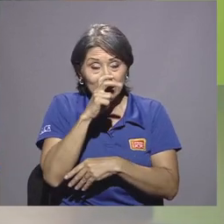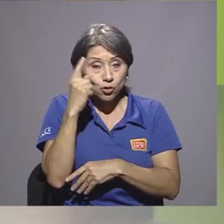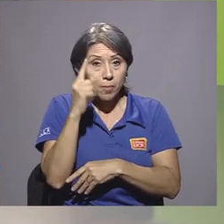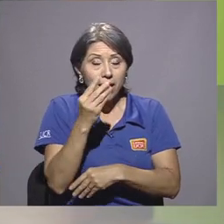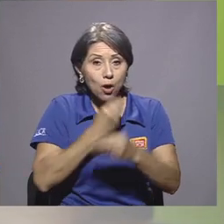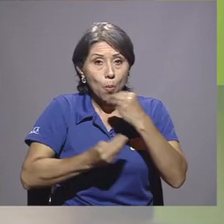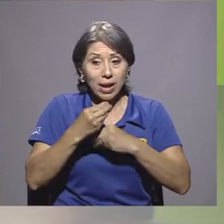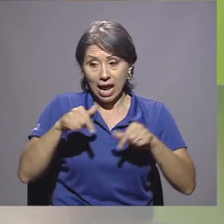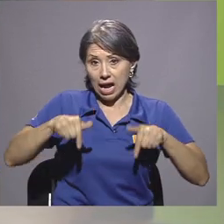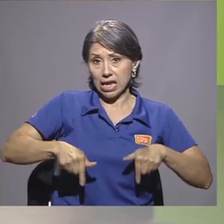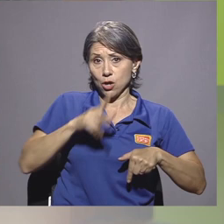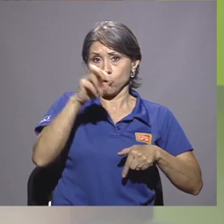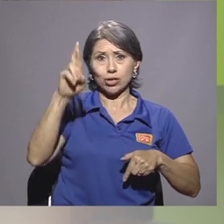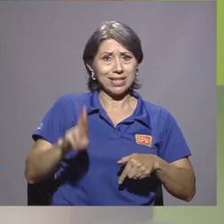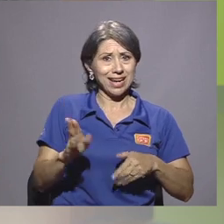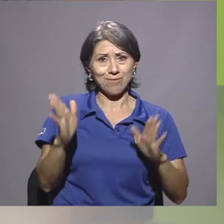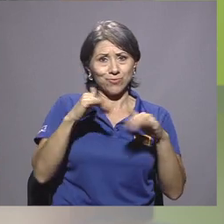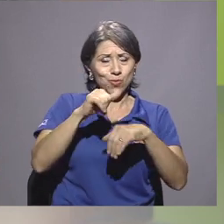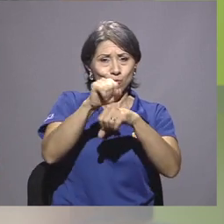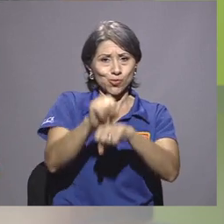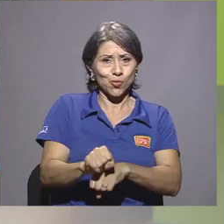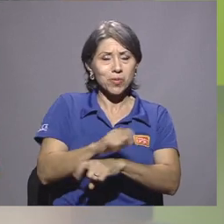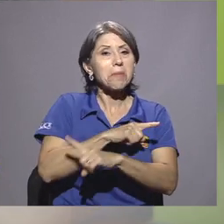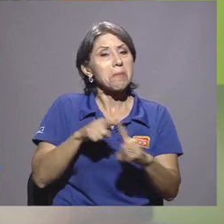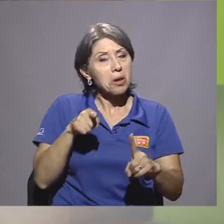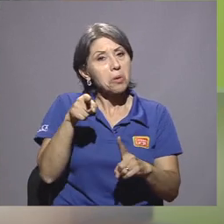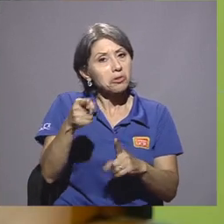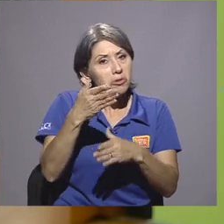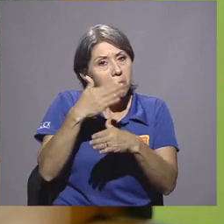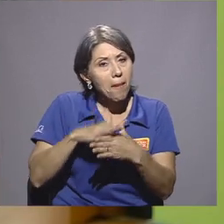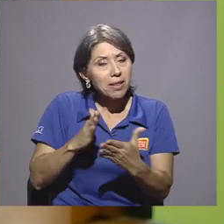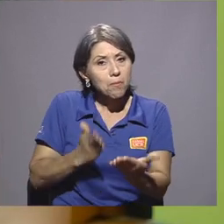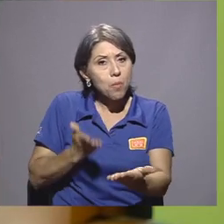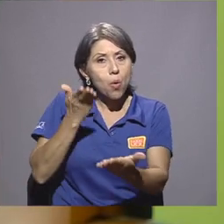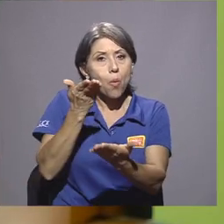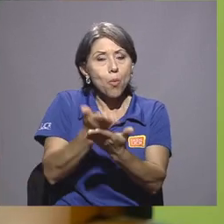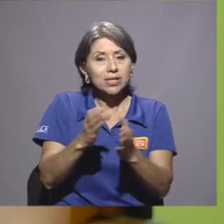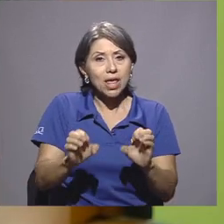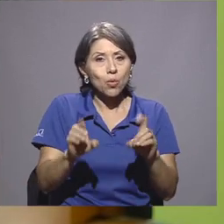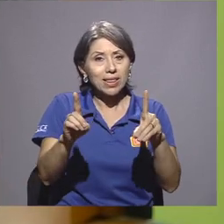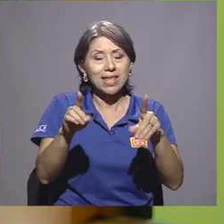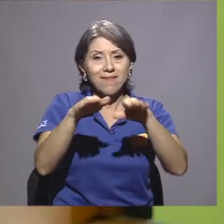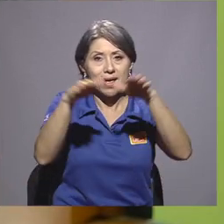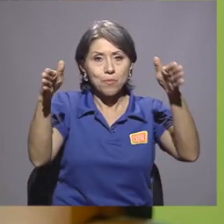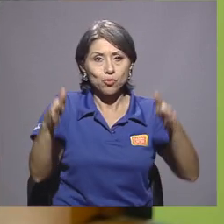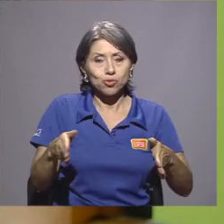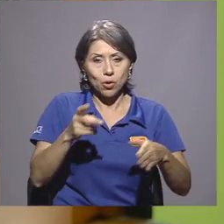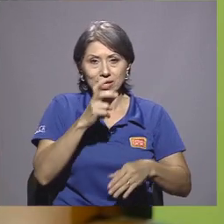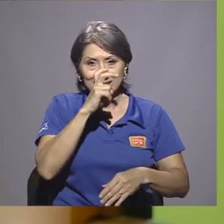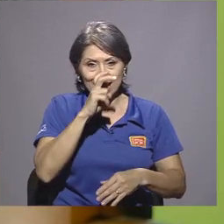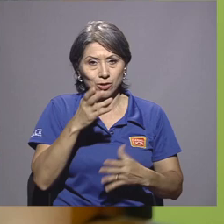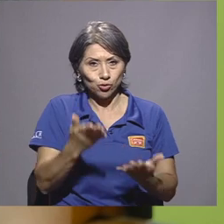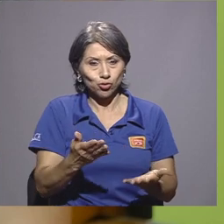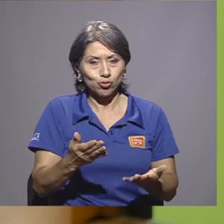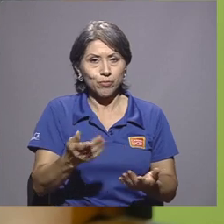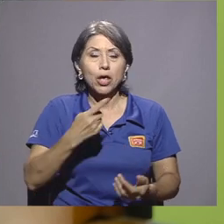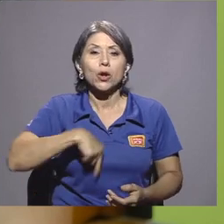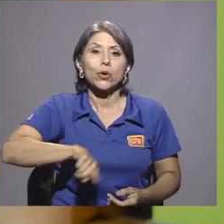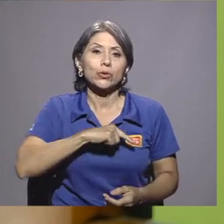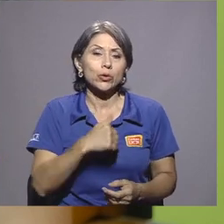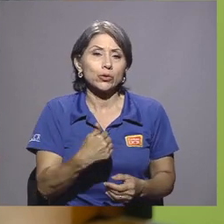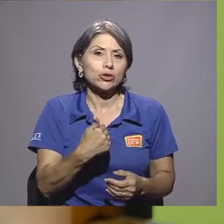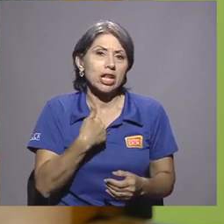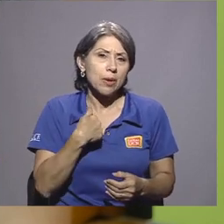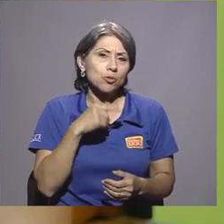costarricenses no tenemos la costumbre de comer insectos, pero es parte de la propuesta educativa que tenemos en el Museo de Insectos. Manejamos